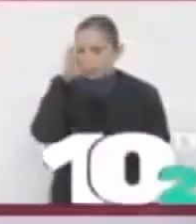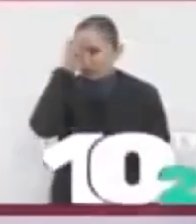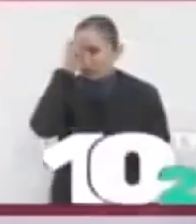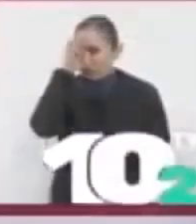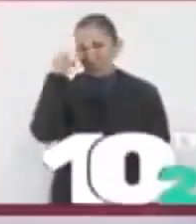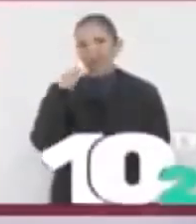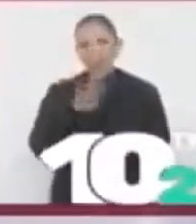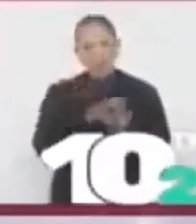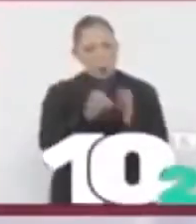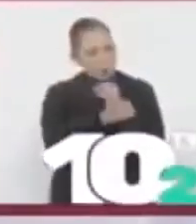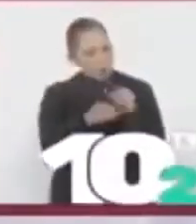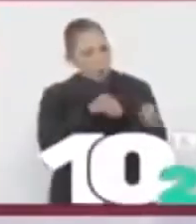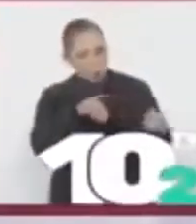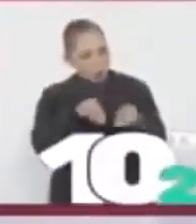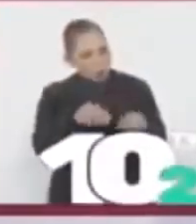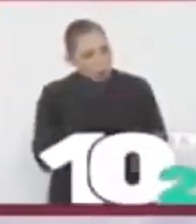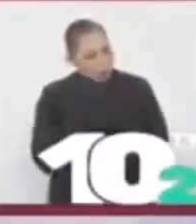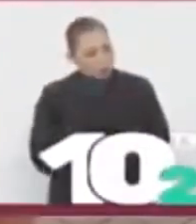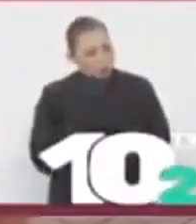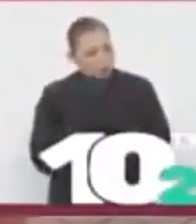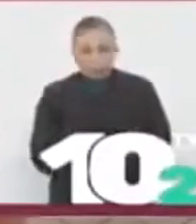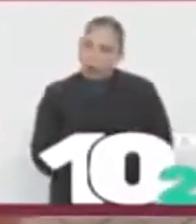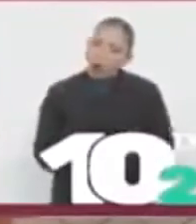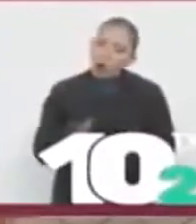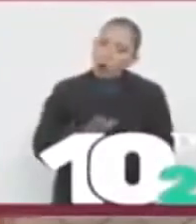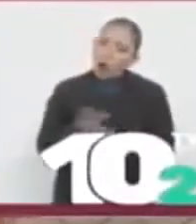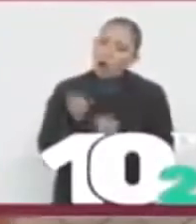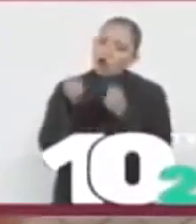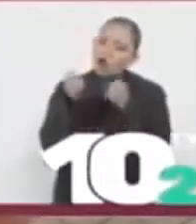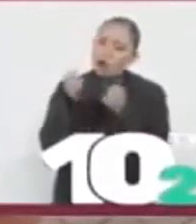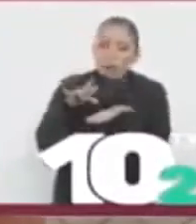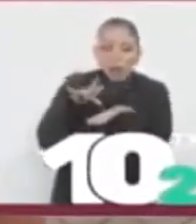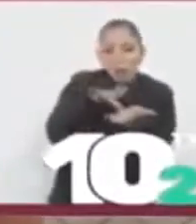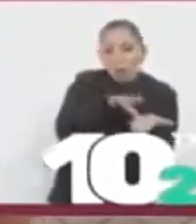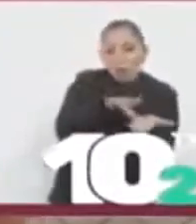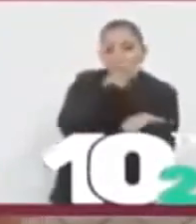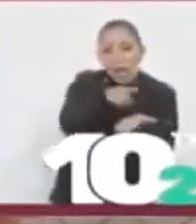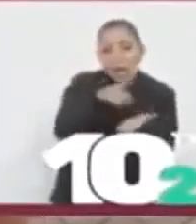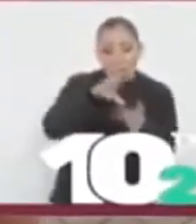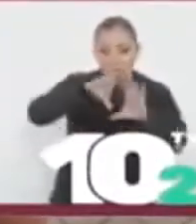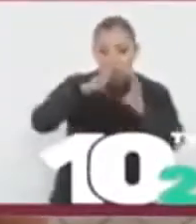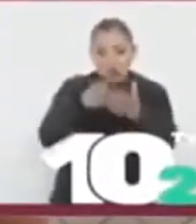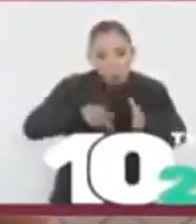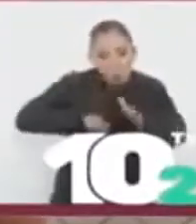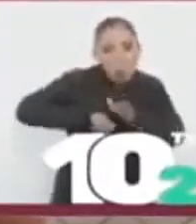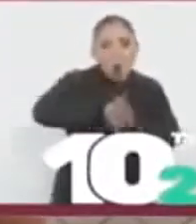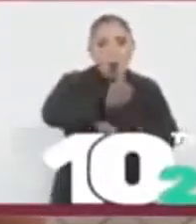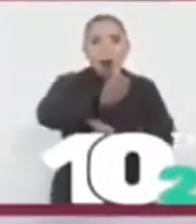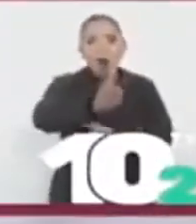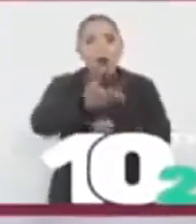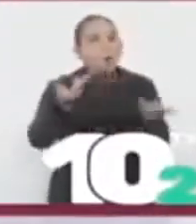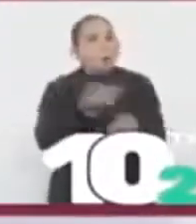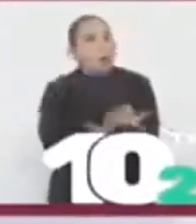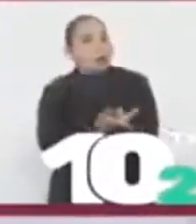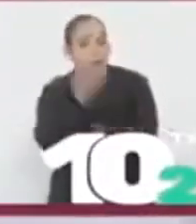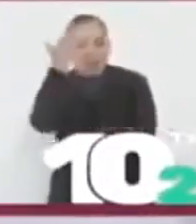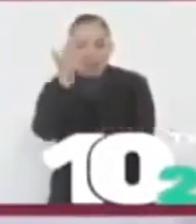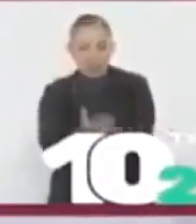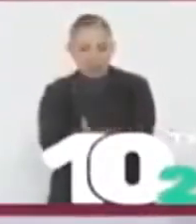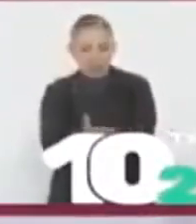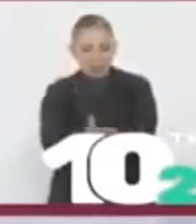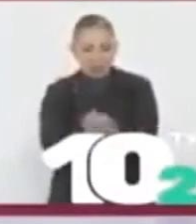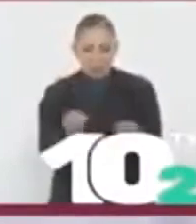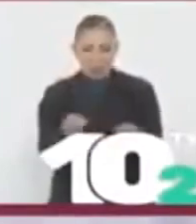¿Alguna vez te has preguntado cómo se mueven los objetos? ¿O cuáles son las fuerzas que interactúan para que un balón inicie su curso? ¿Qué pasa cuando